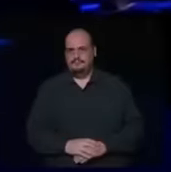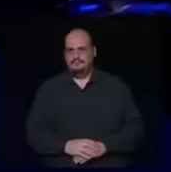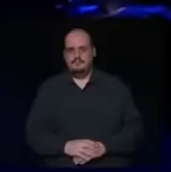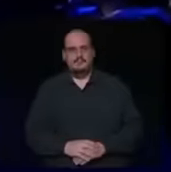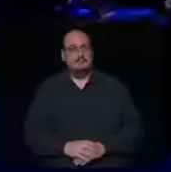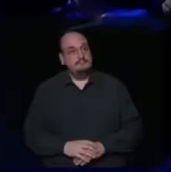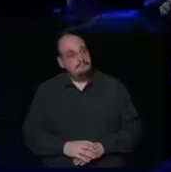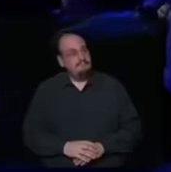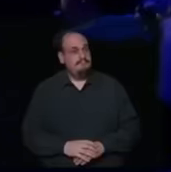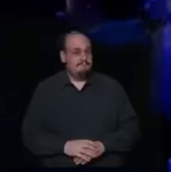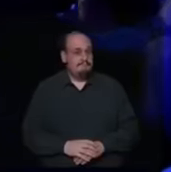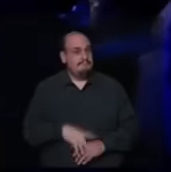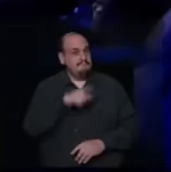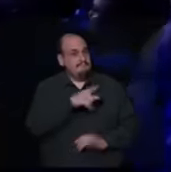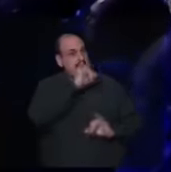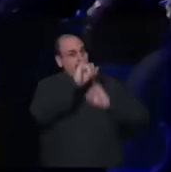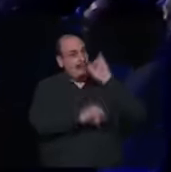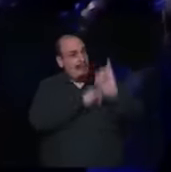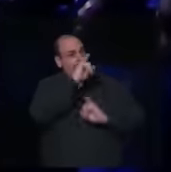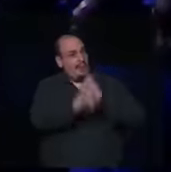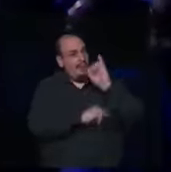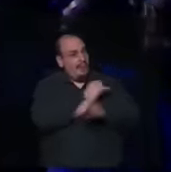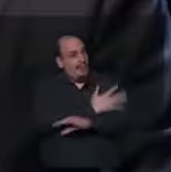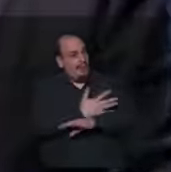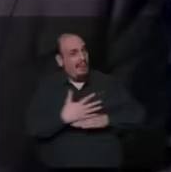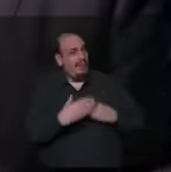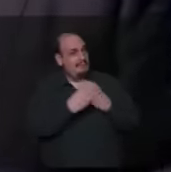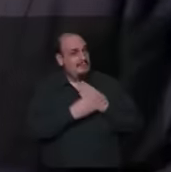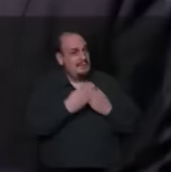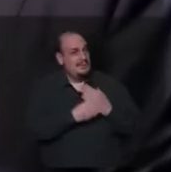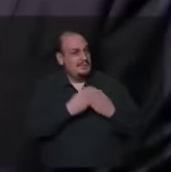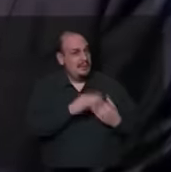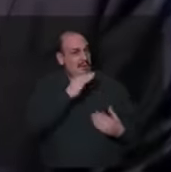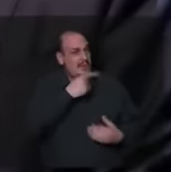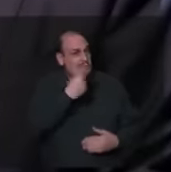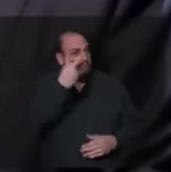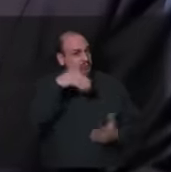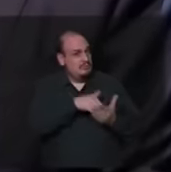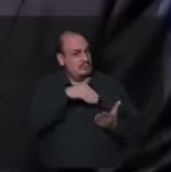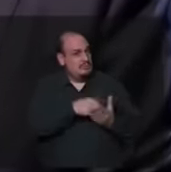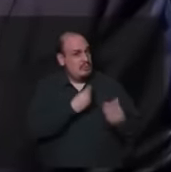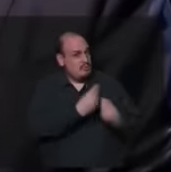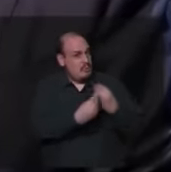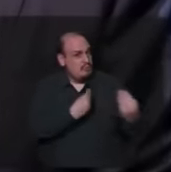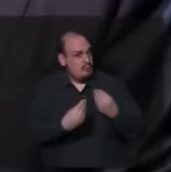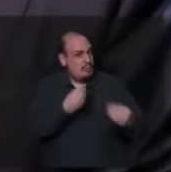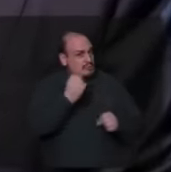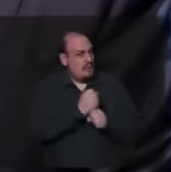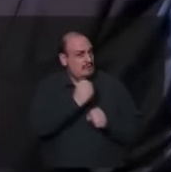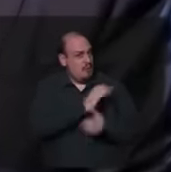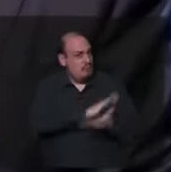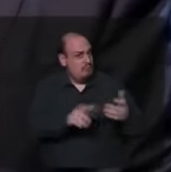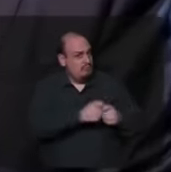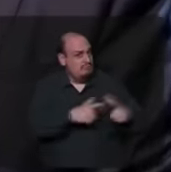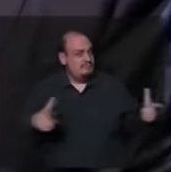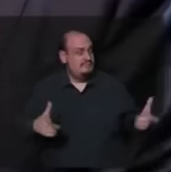Me resulta bastante simpático el ministro Massa hablando de crear 2 millones de puestos de trabajo, pensar que la